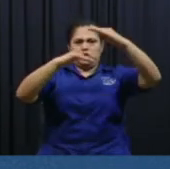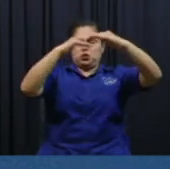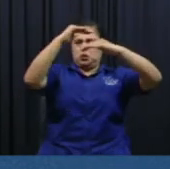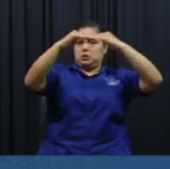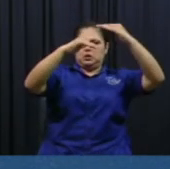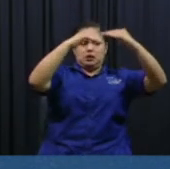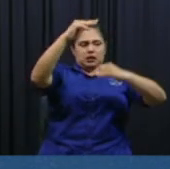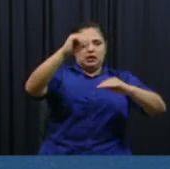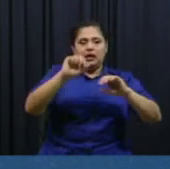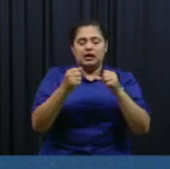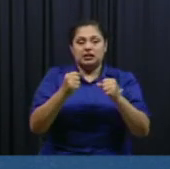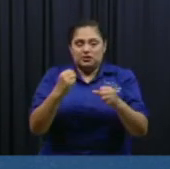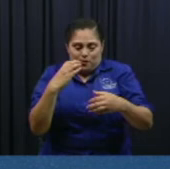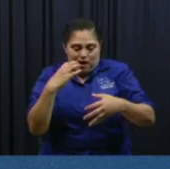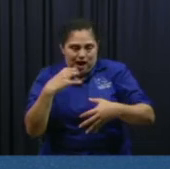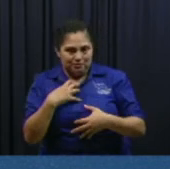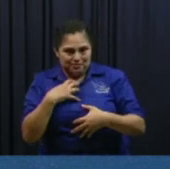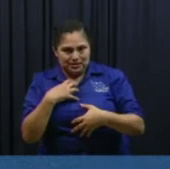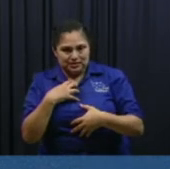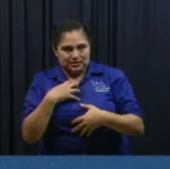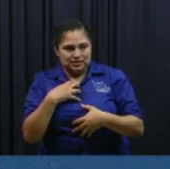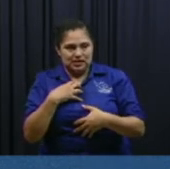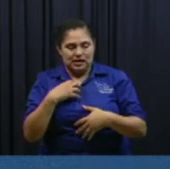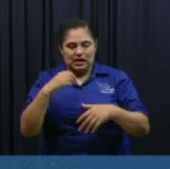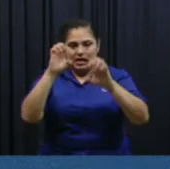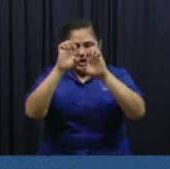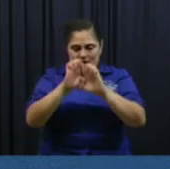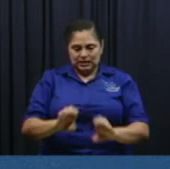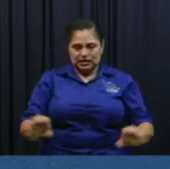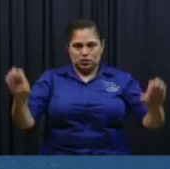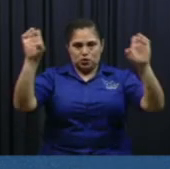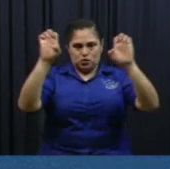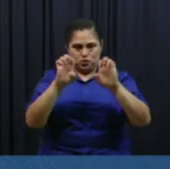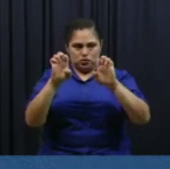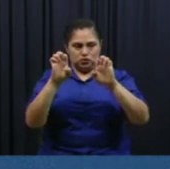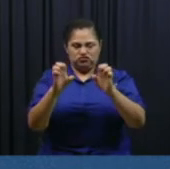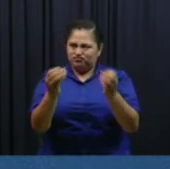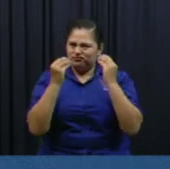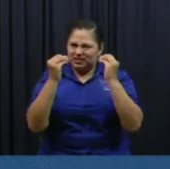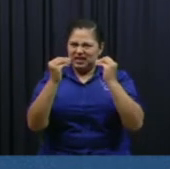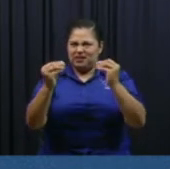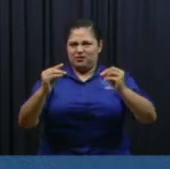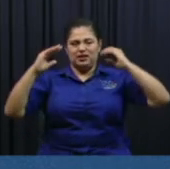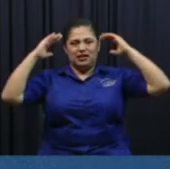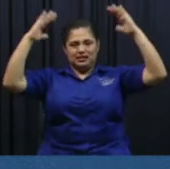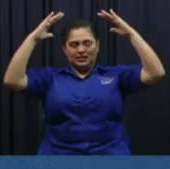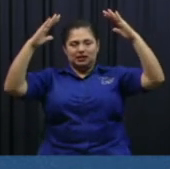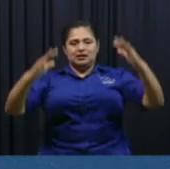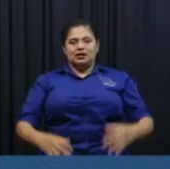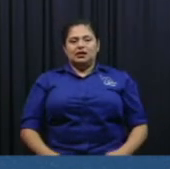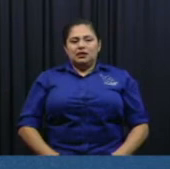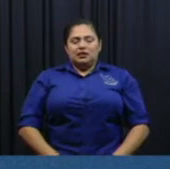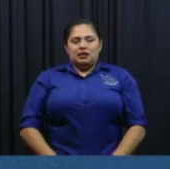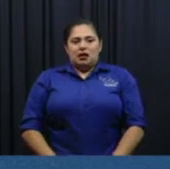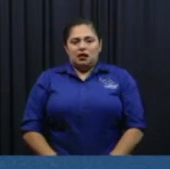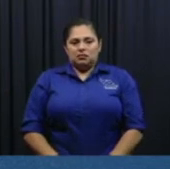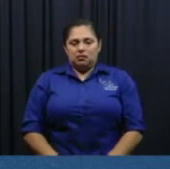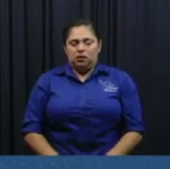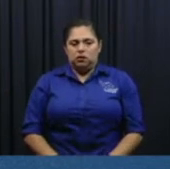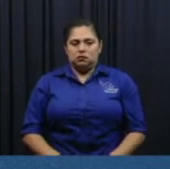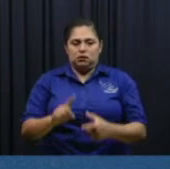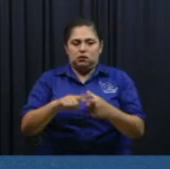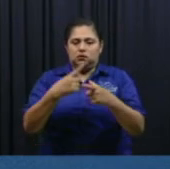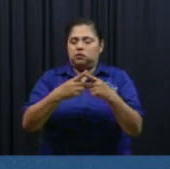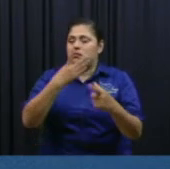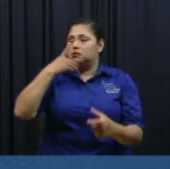e hizo armas y escudos en abundancia Entonces cuando Dios